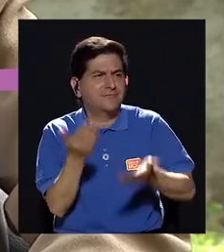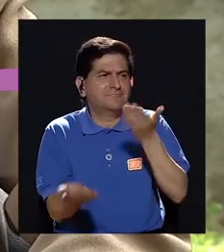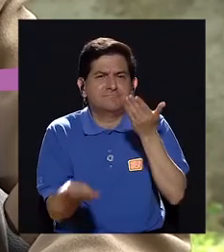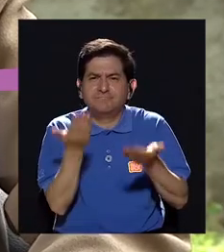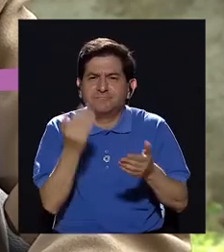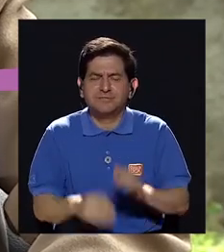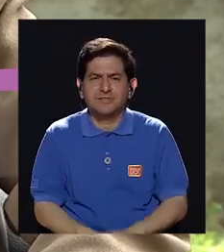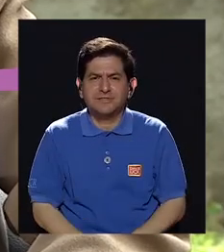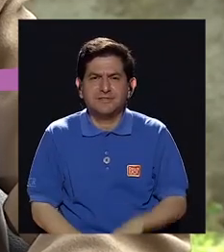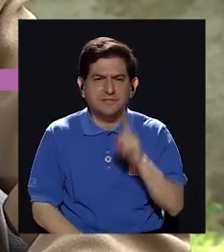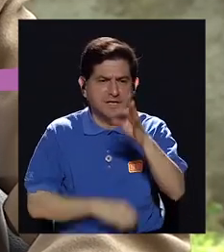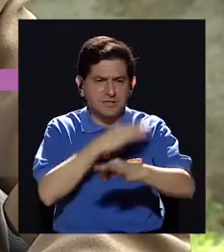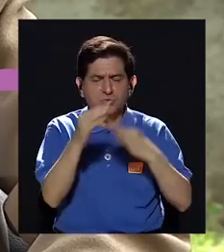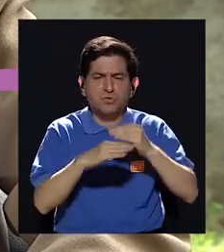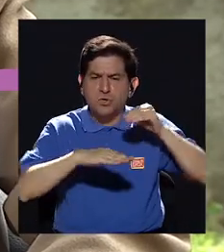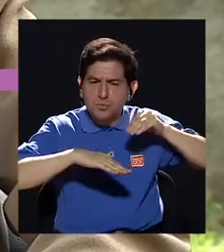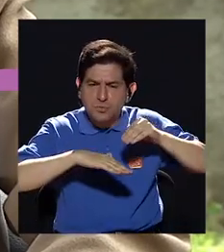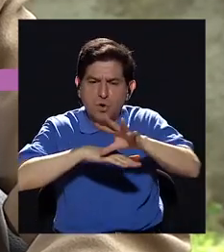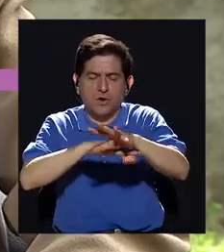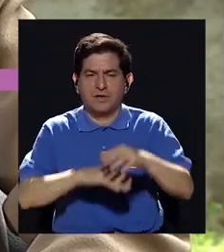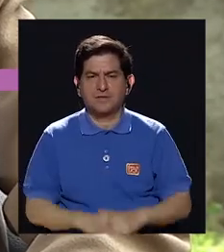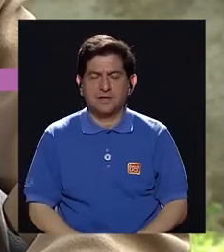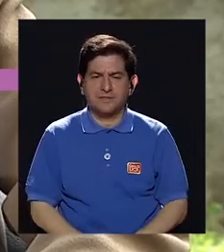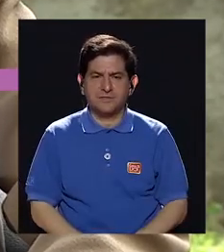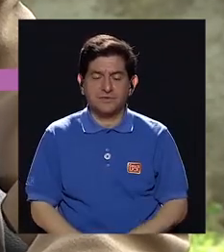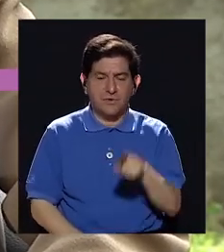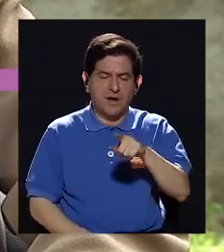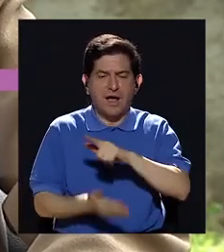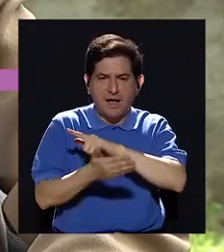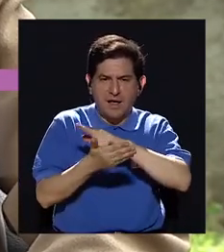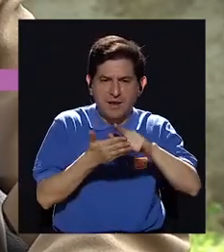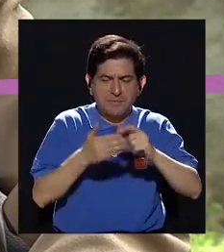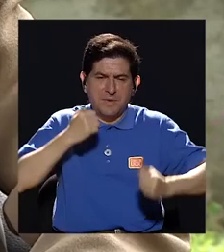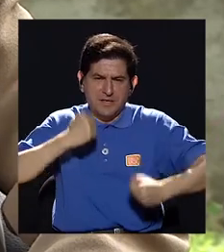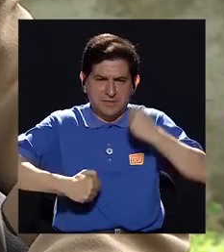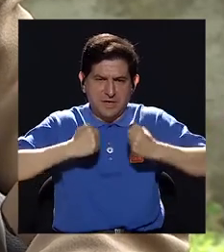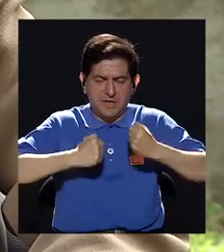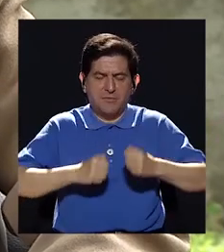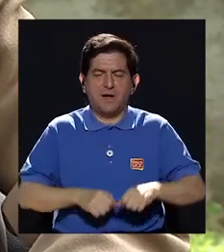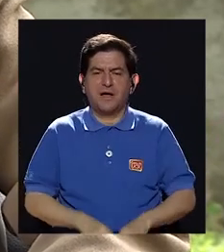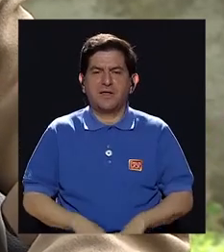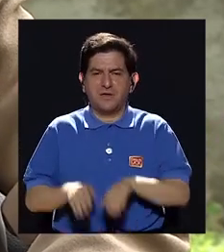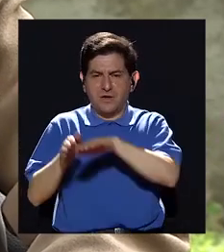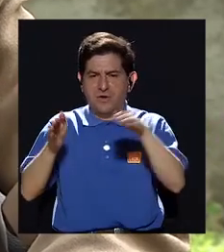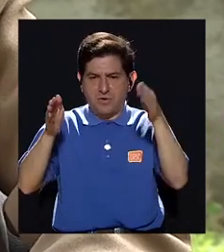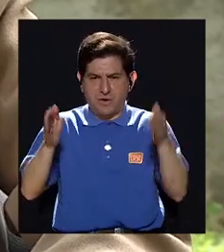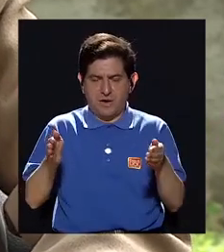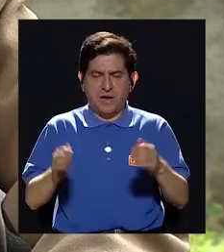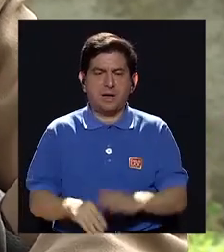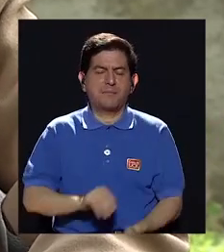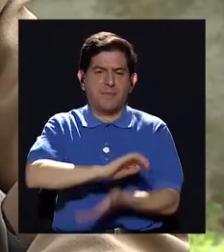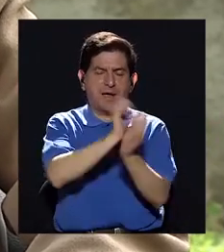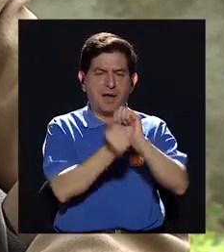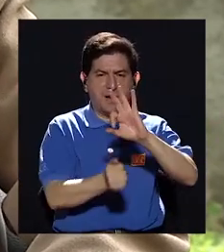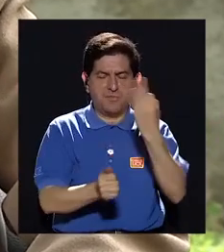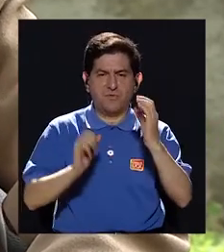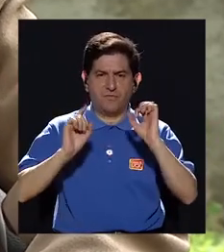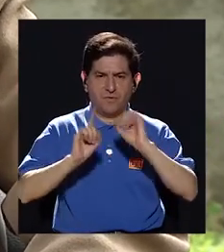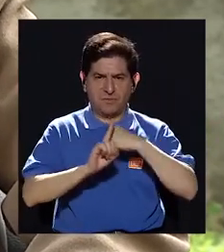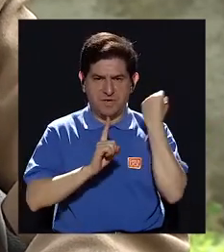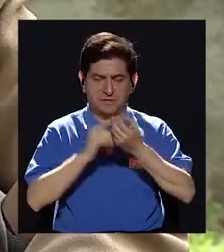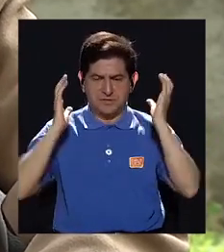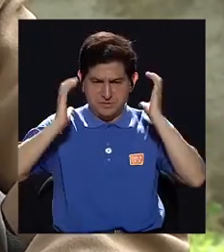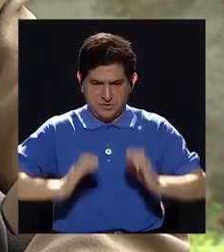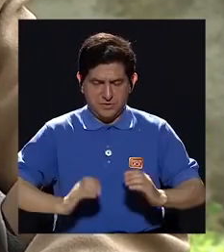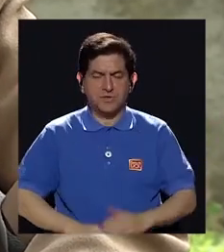manera alguna orientación de cómo hacer un baño en cama, de cómo dar los cambios de posición, de cómo alimentarlos.